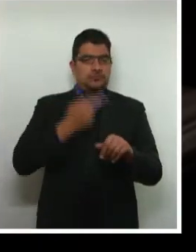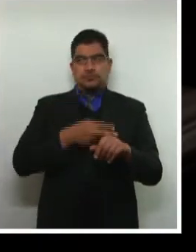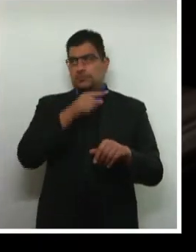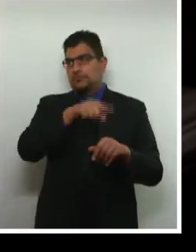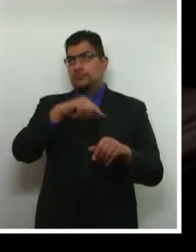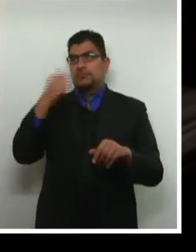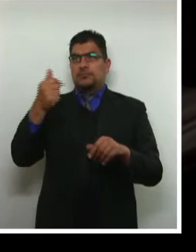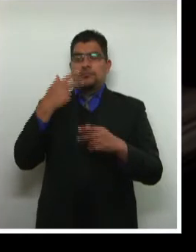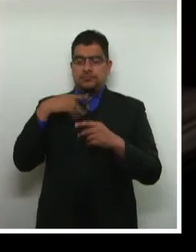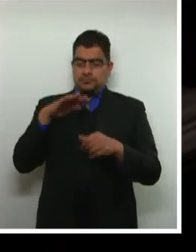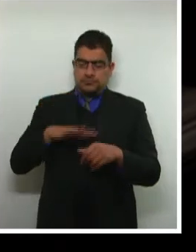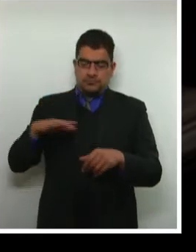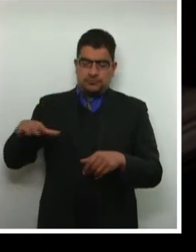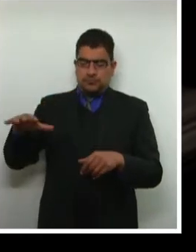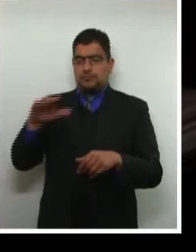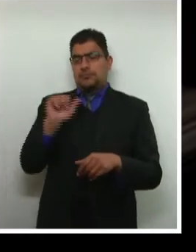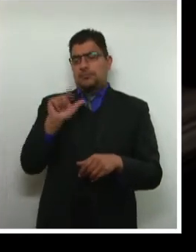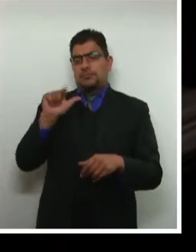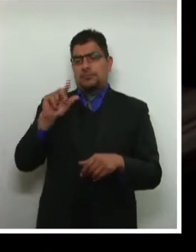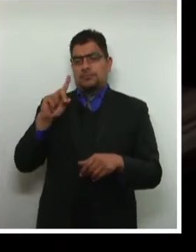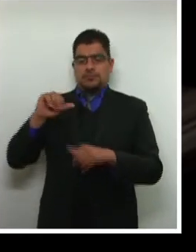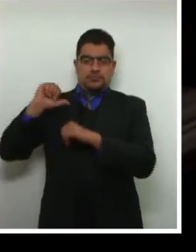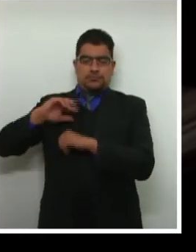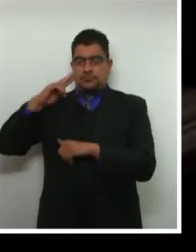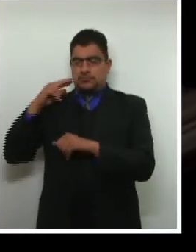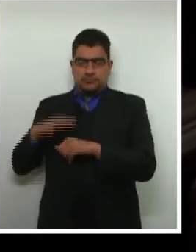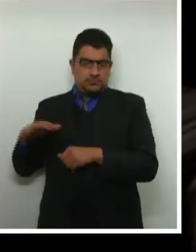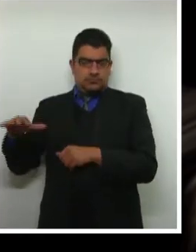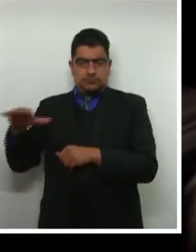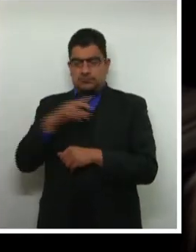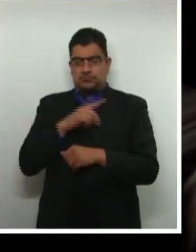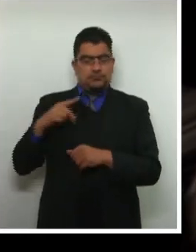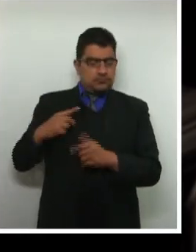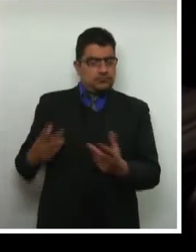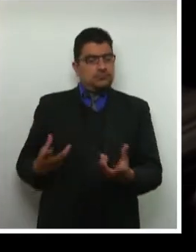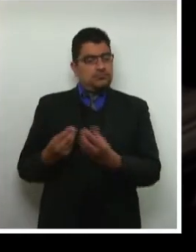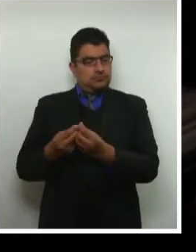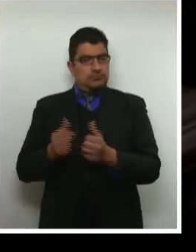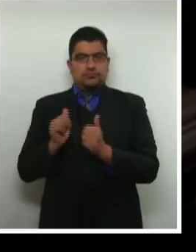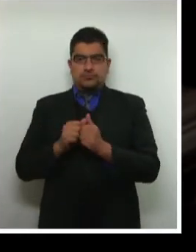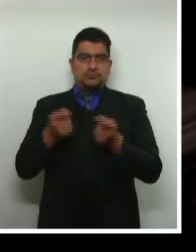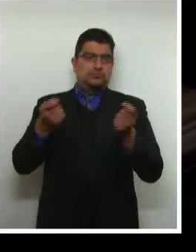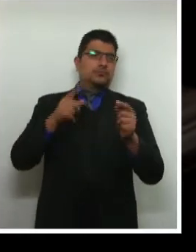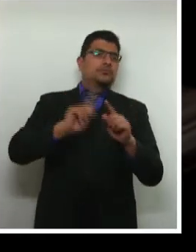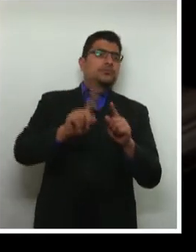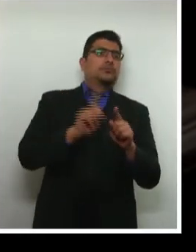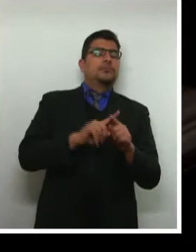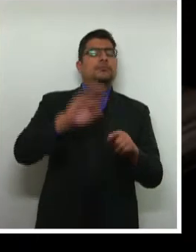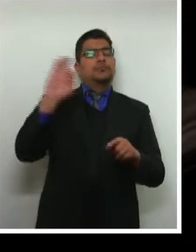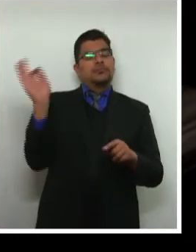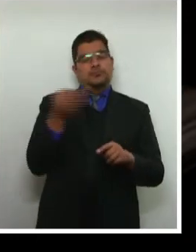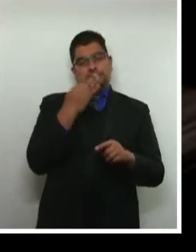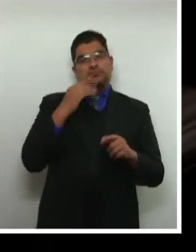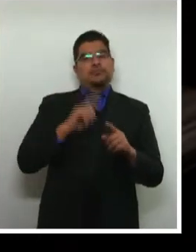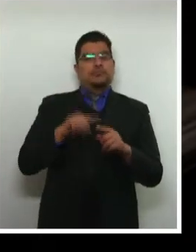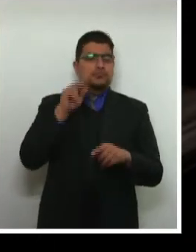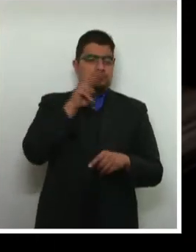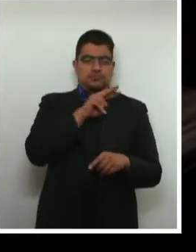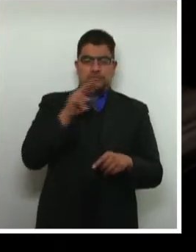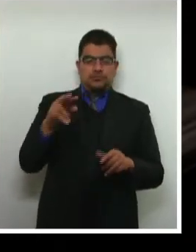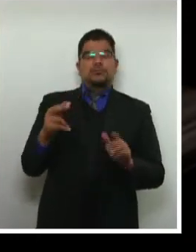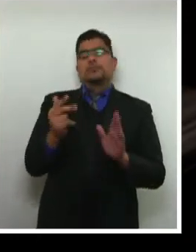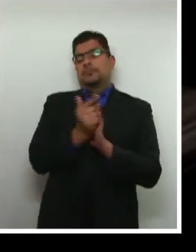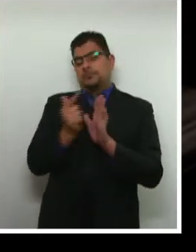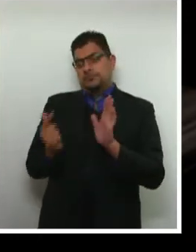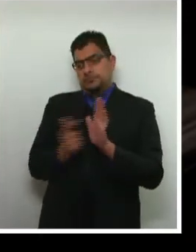alcaldesa o el alcalde de la demarcación que le compete. Esto en coordinación con las autoridades federales, respetando